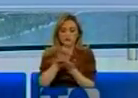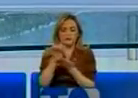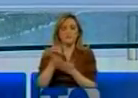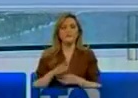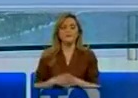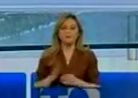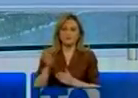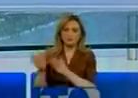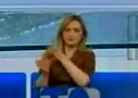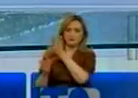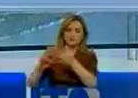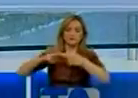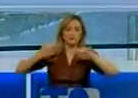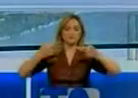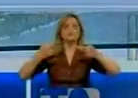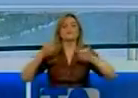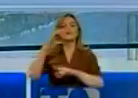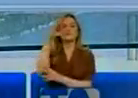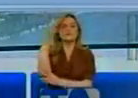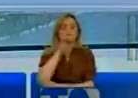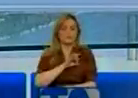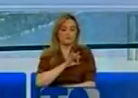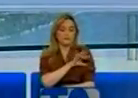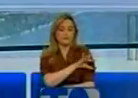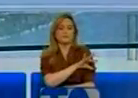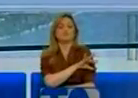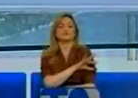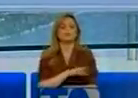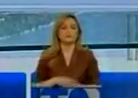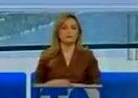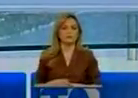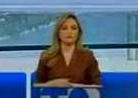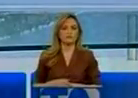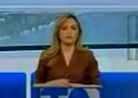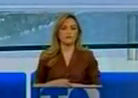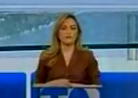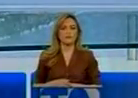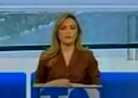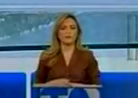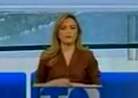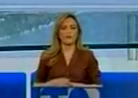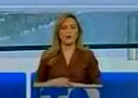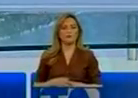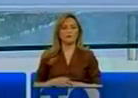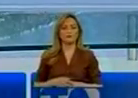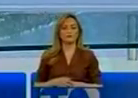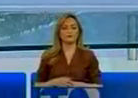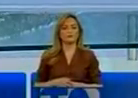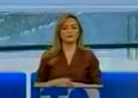reactivarán rutas regionales a Colombia y Chile. Por el momento, las frecuencias son limitadas.